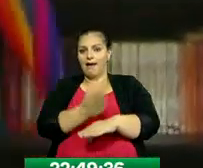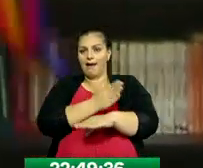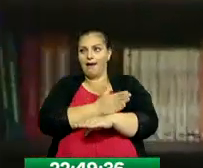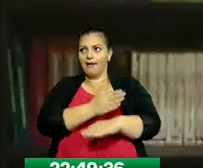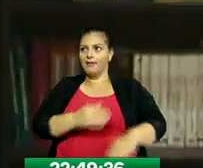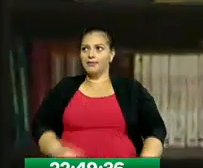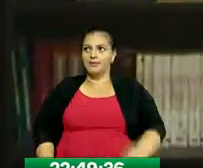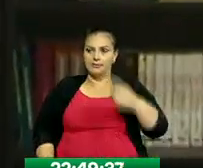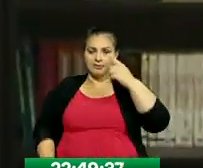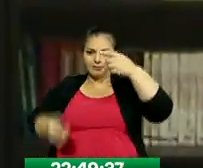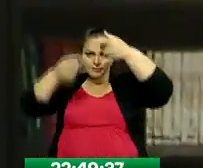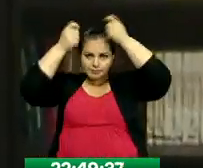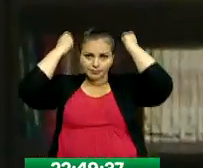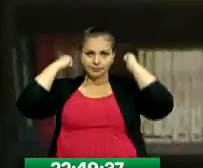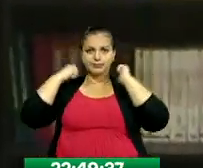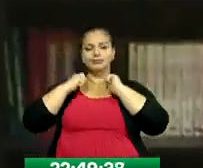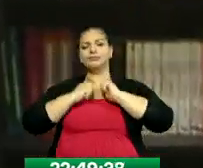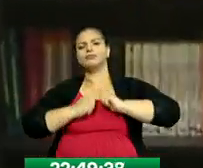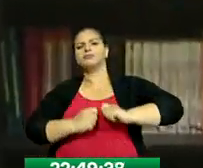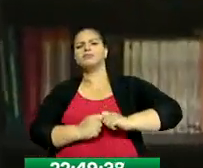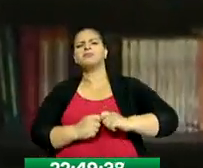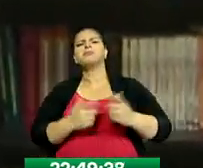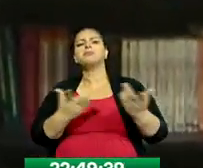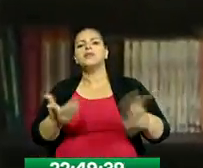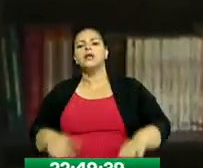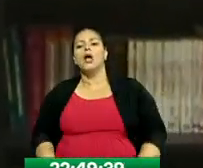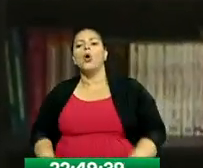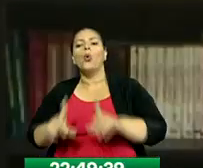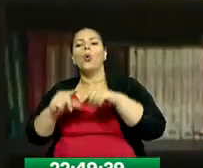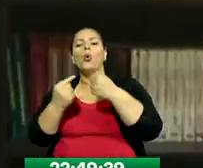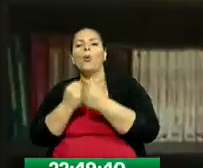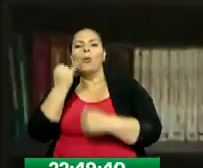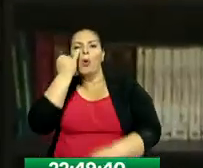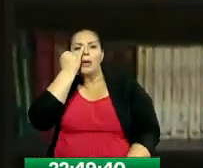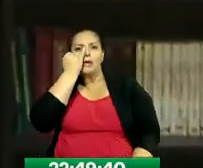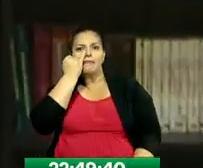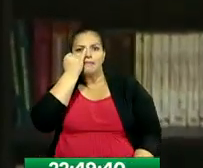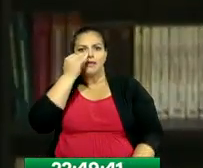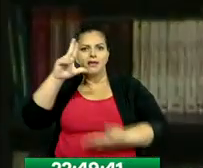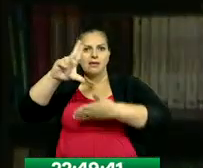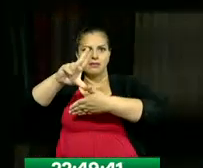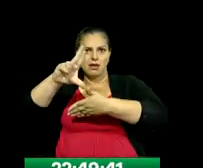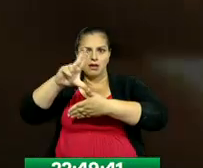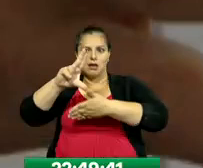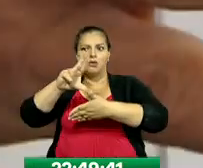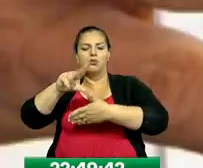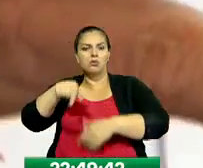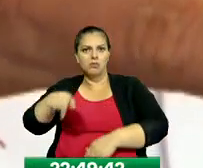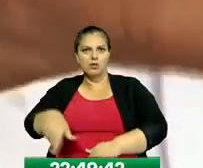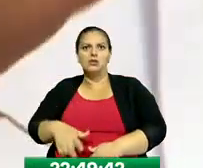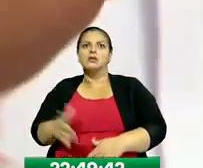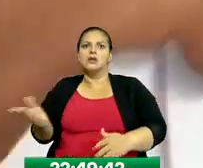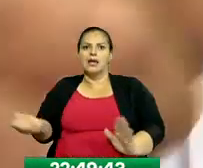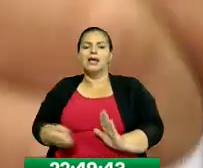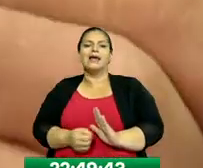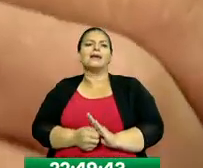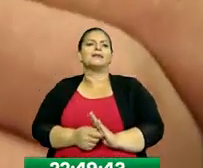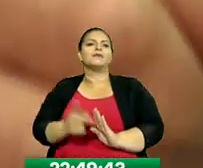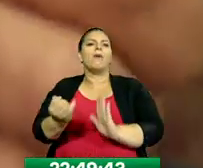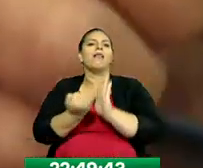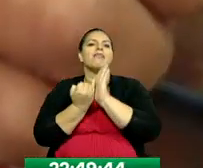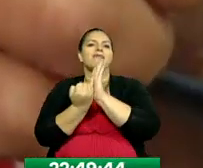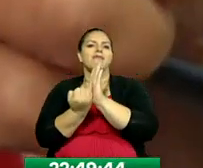símbolo de la resistencia de los pueblos indígenas latinoamericanos. Importante para nosotros. En esta ocasión su